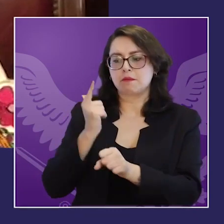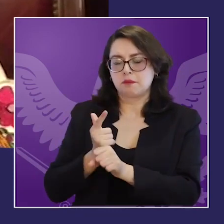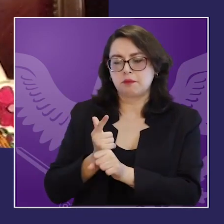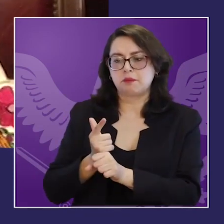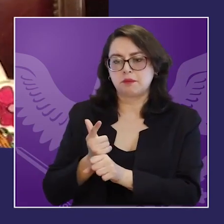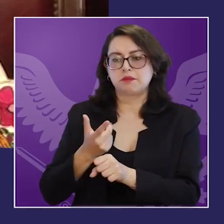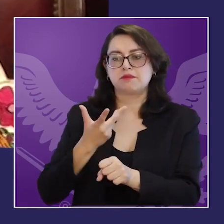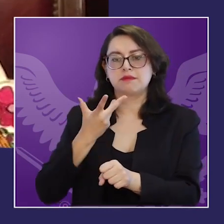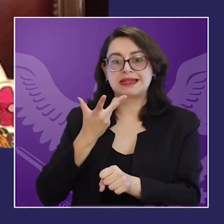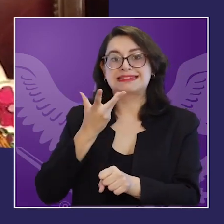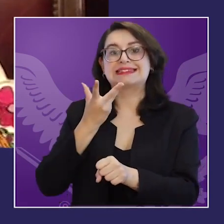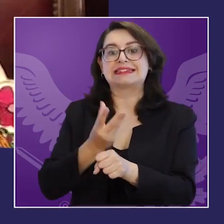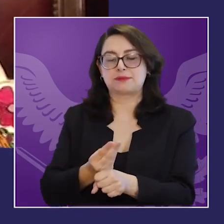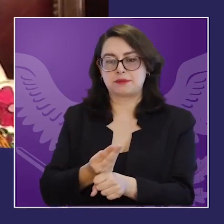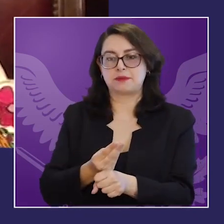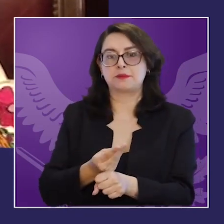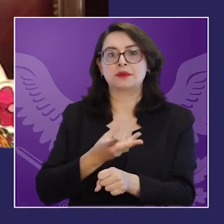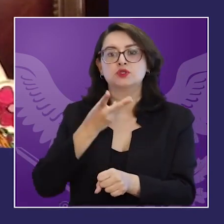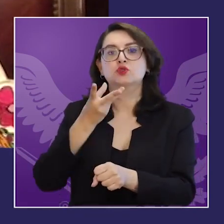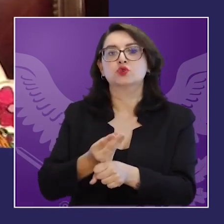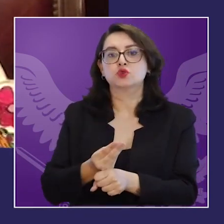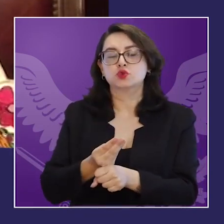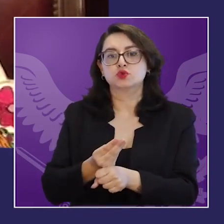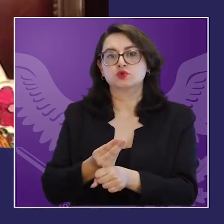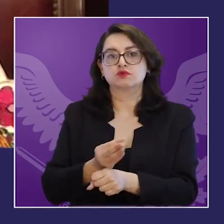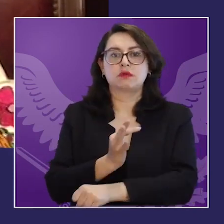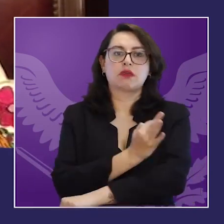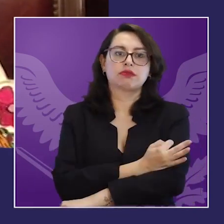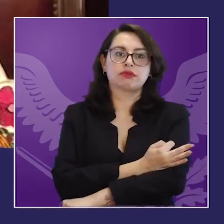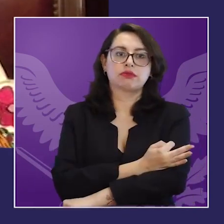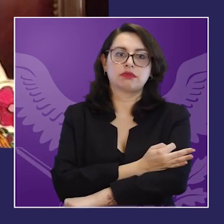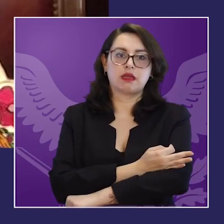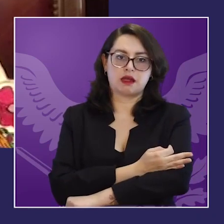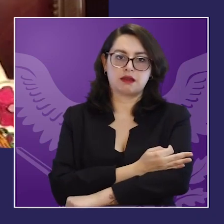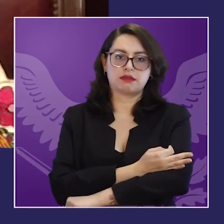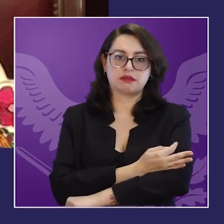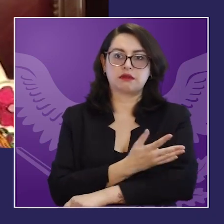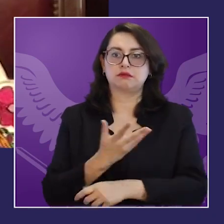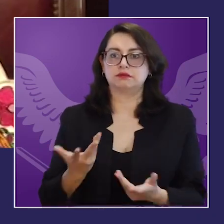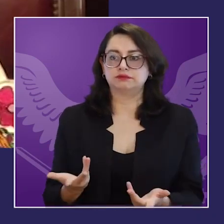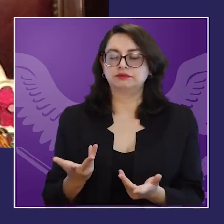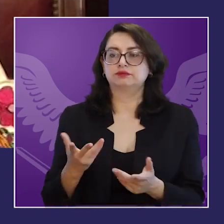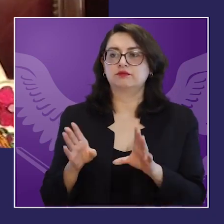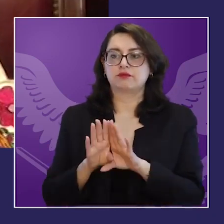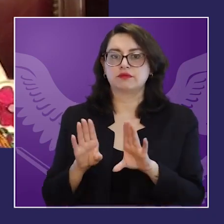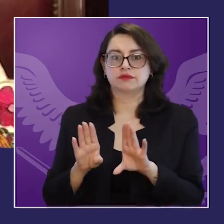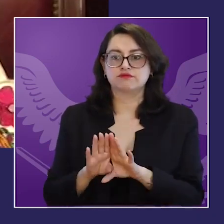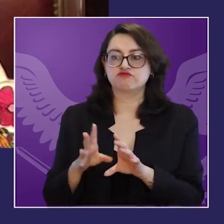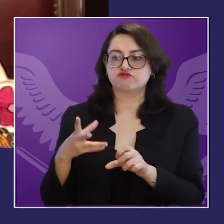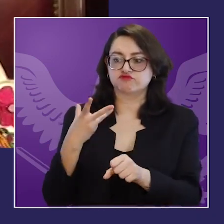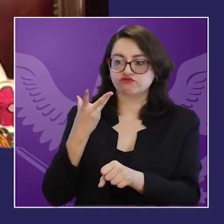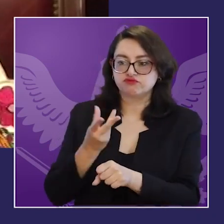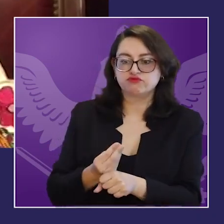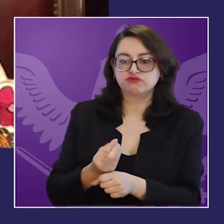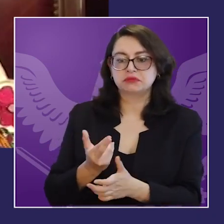disponen reparaciones que son esas reparaciones que llegan tarde, ¿no? Que no son las de restitución, muchas veces no son las